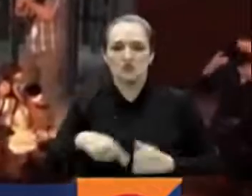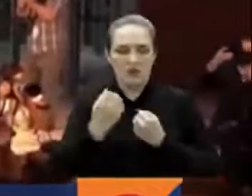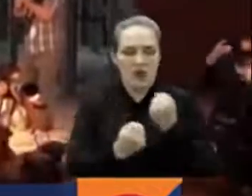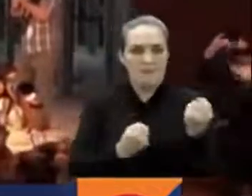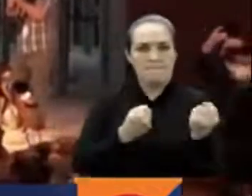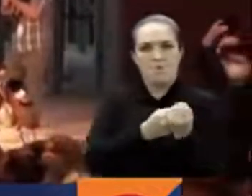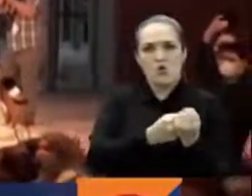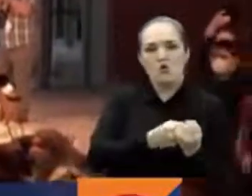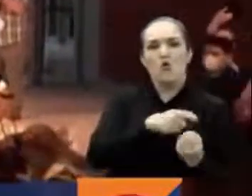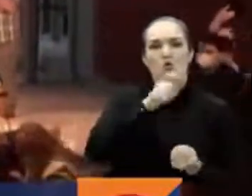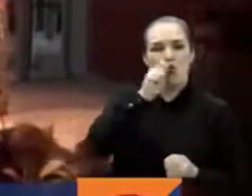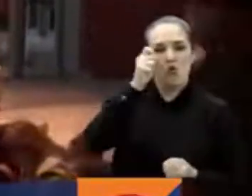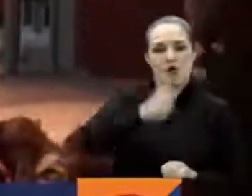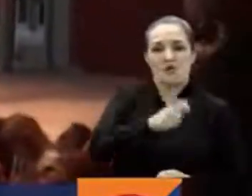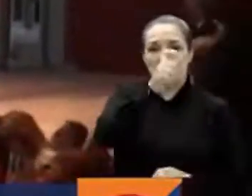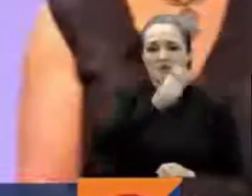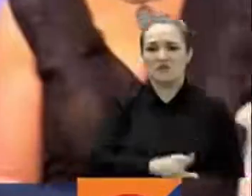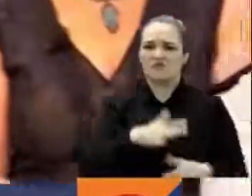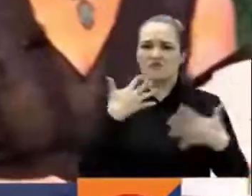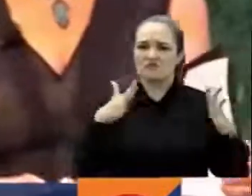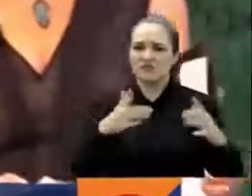los $103,5 millones.